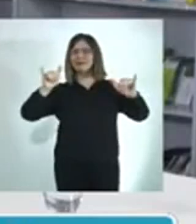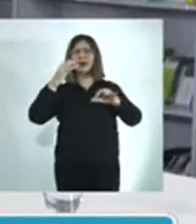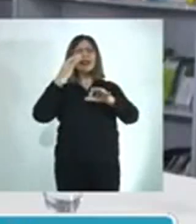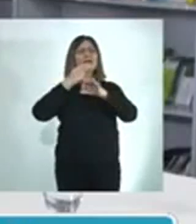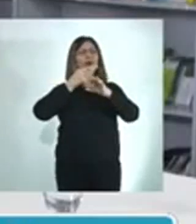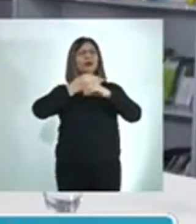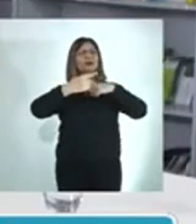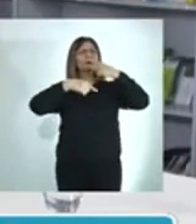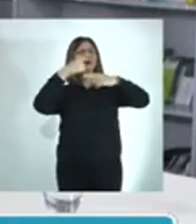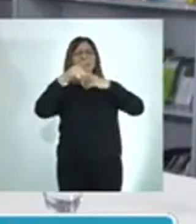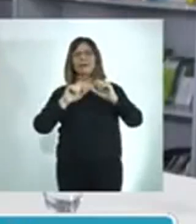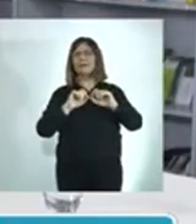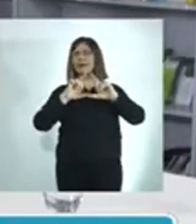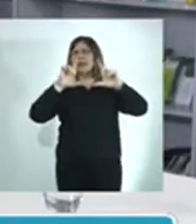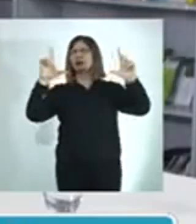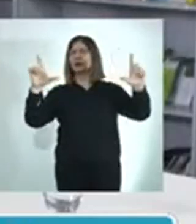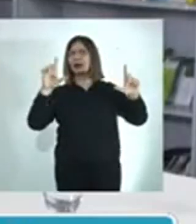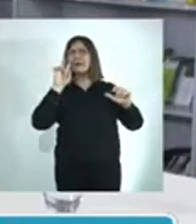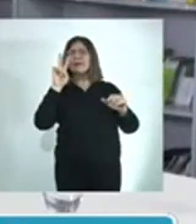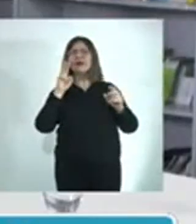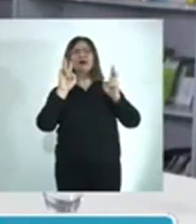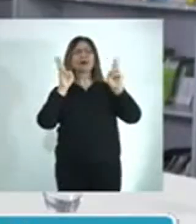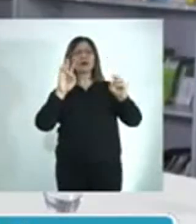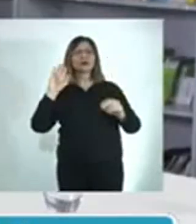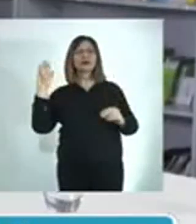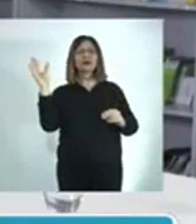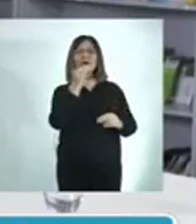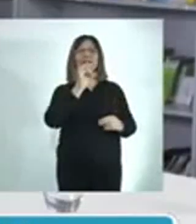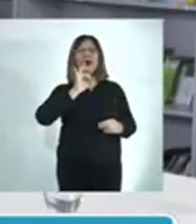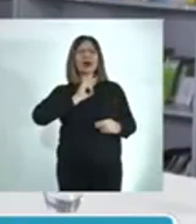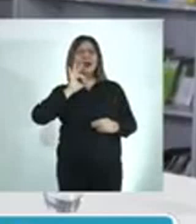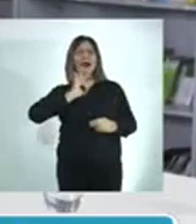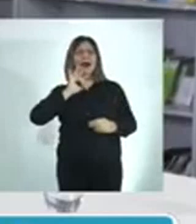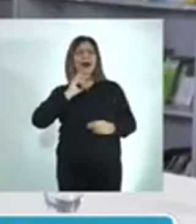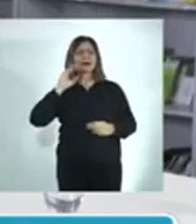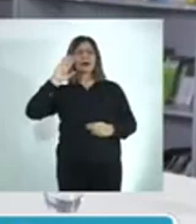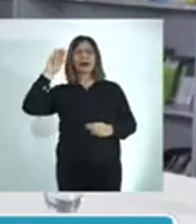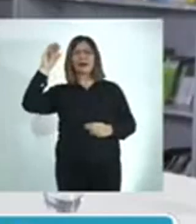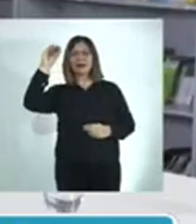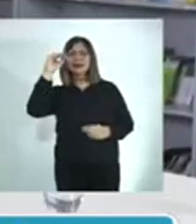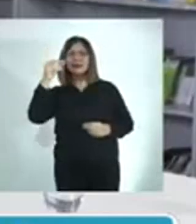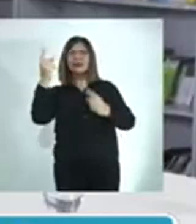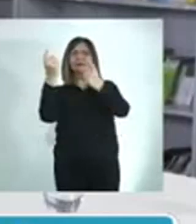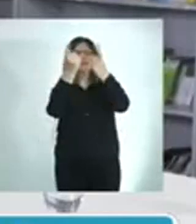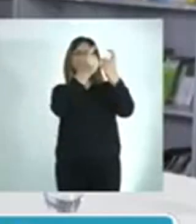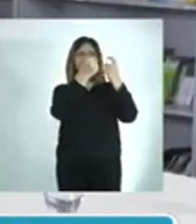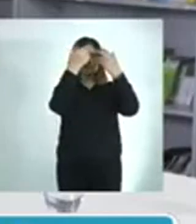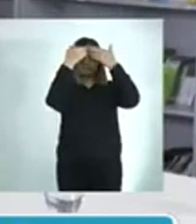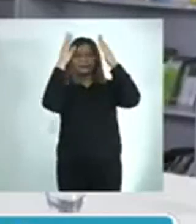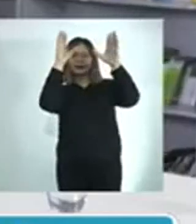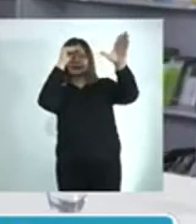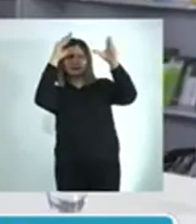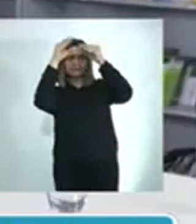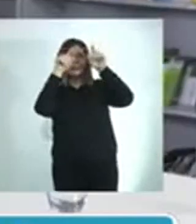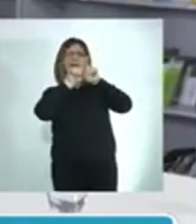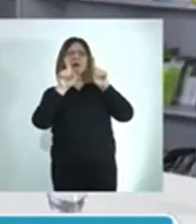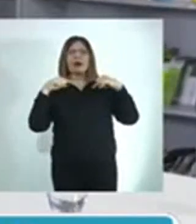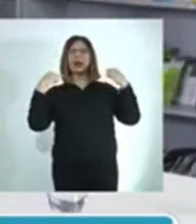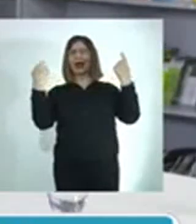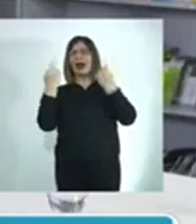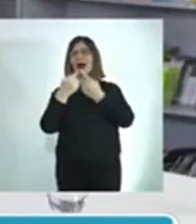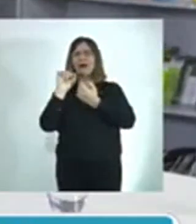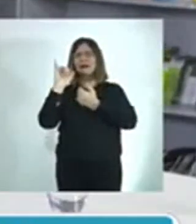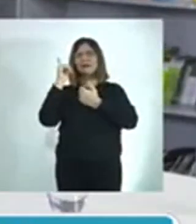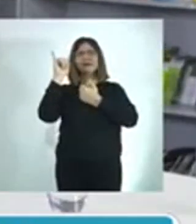queremos. En este caso, que el docente esté capacitado, que esté presente, que esté en el aula, que esté ahora con